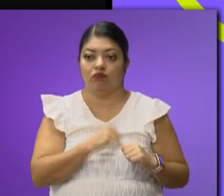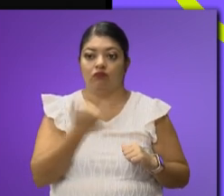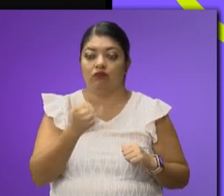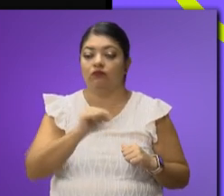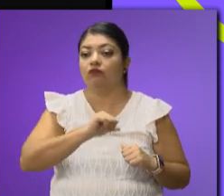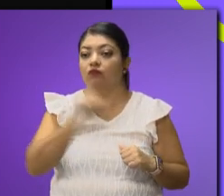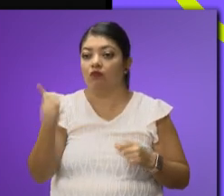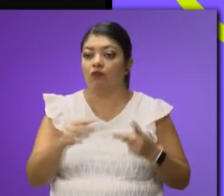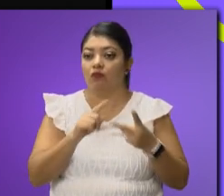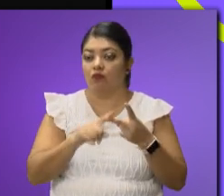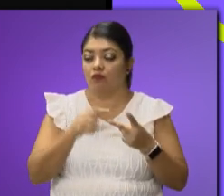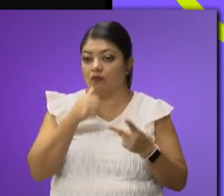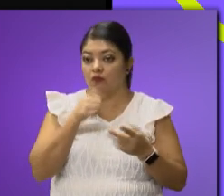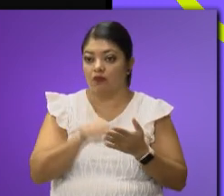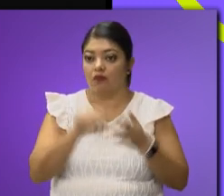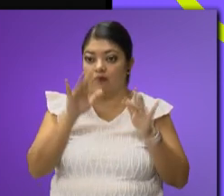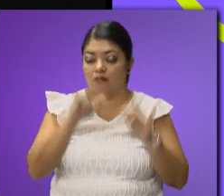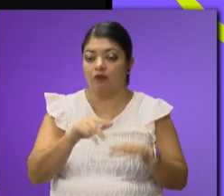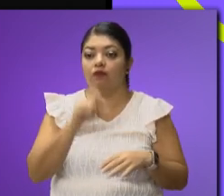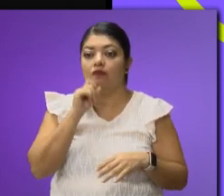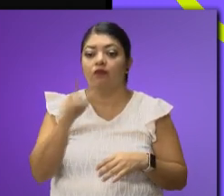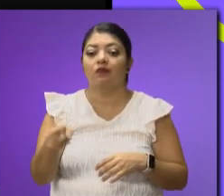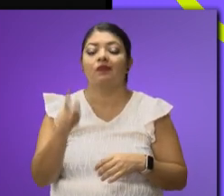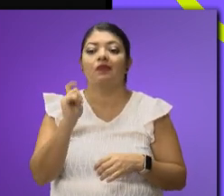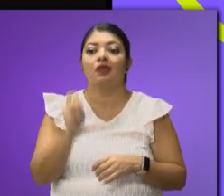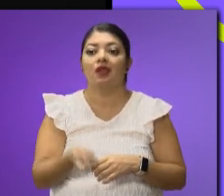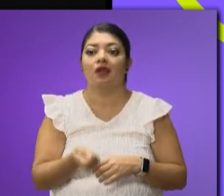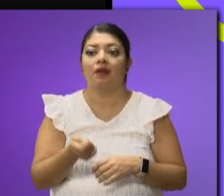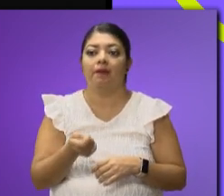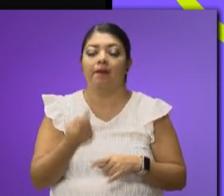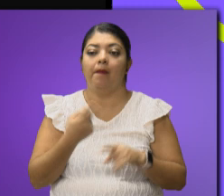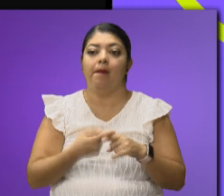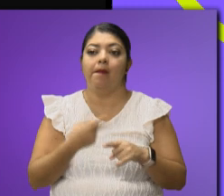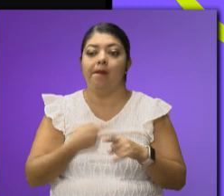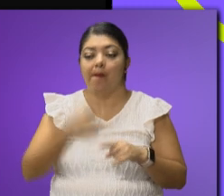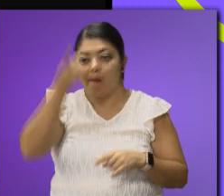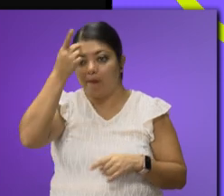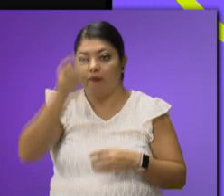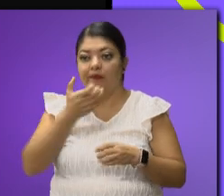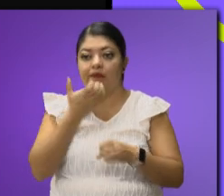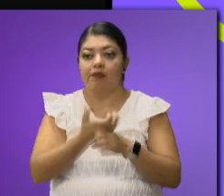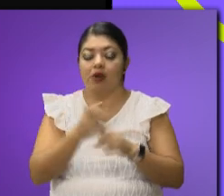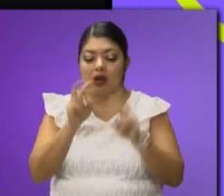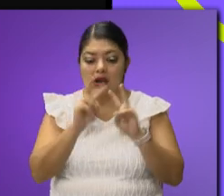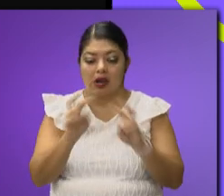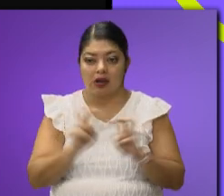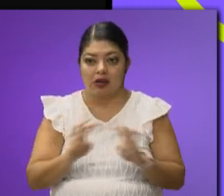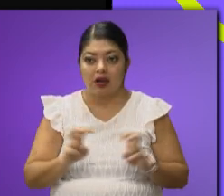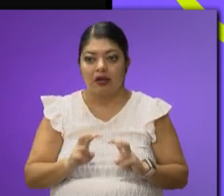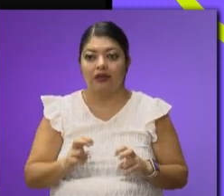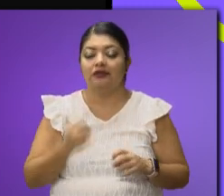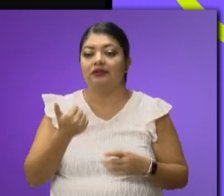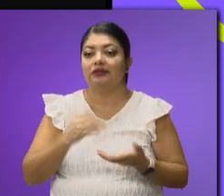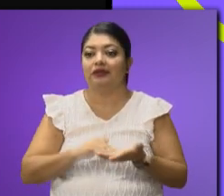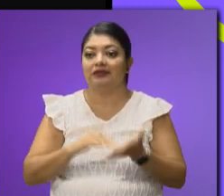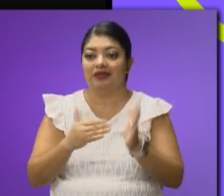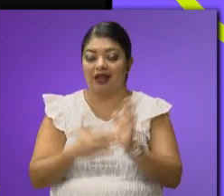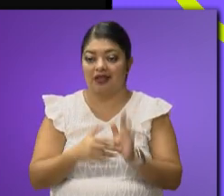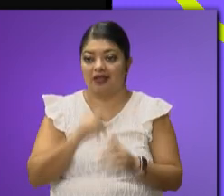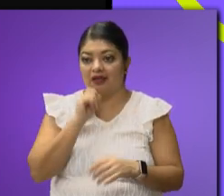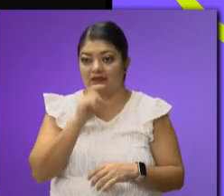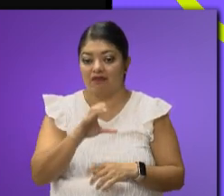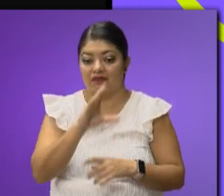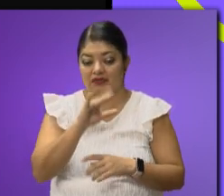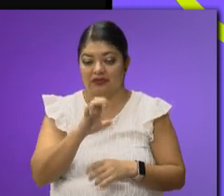más en el cual se remite un oficio por parte de la Dirección de Análisis Social y Estrategia de la Comisión Estatal de